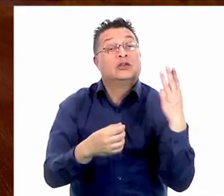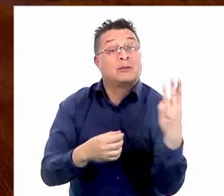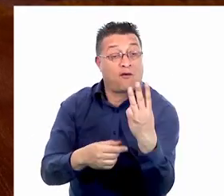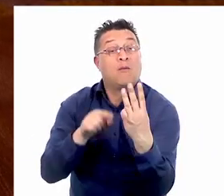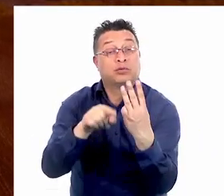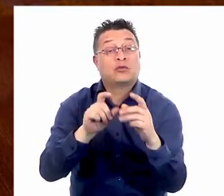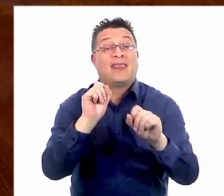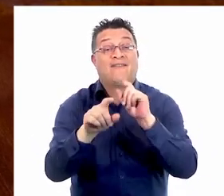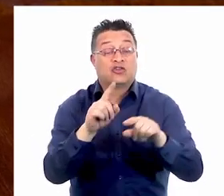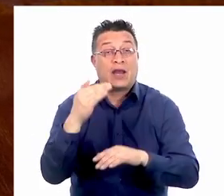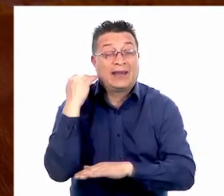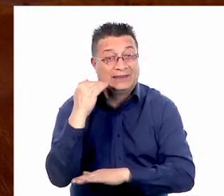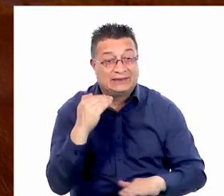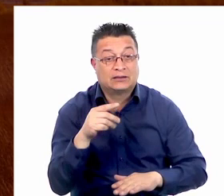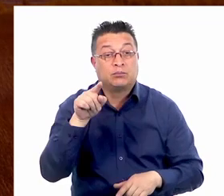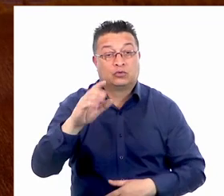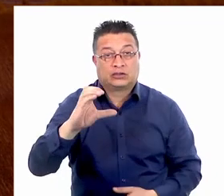a través de